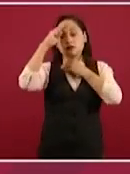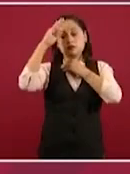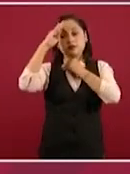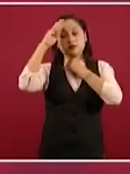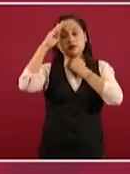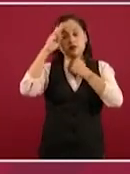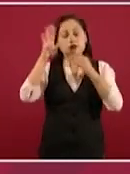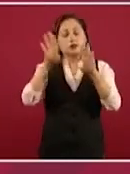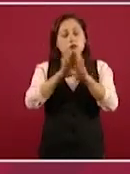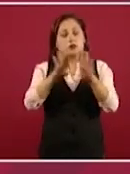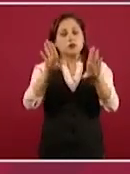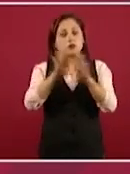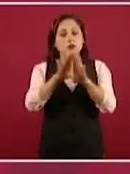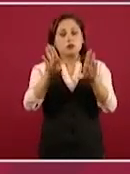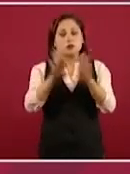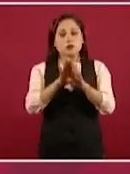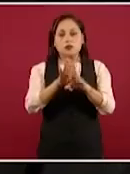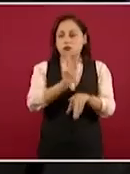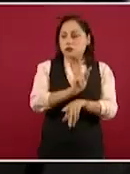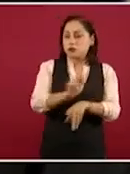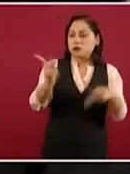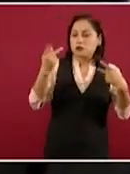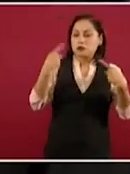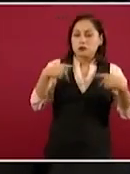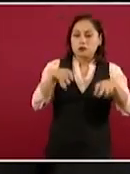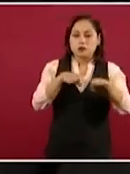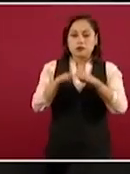de todos los periodistas,